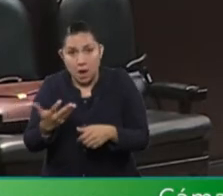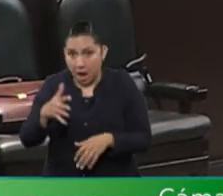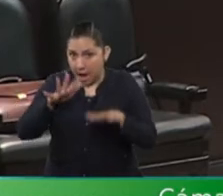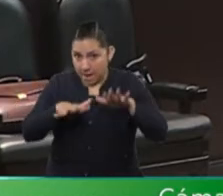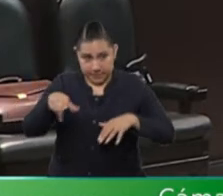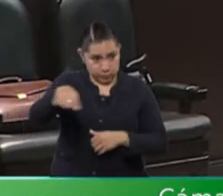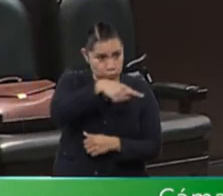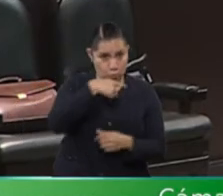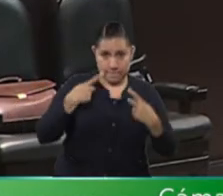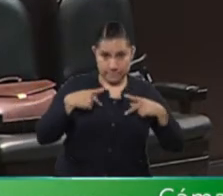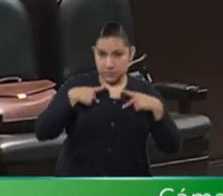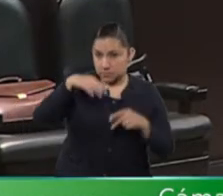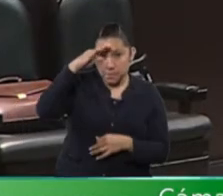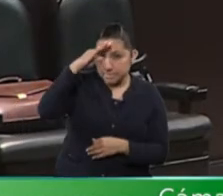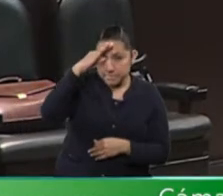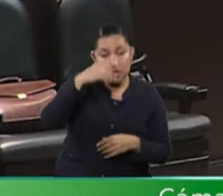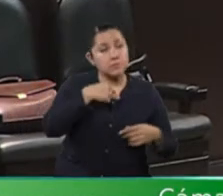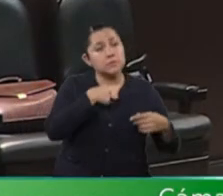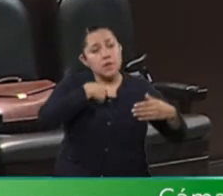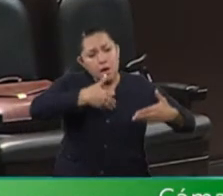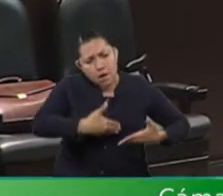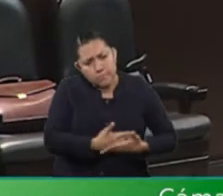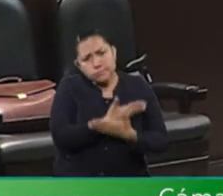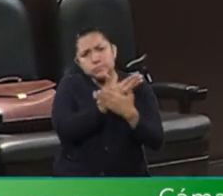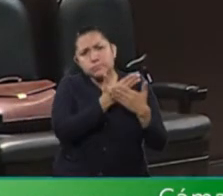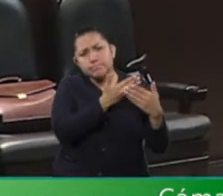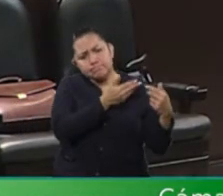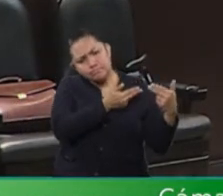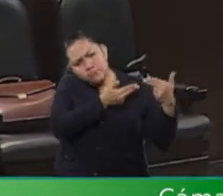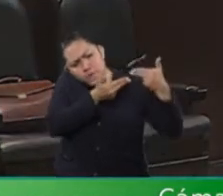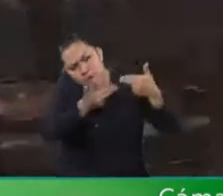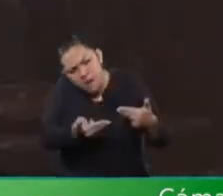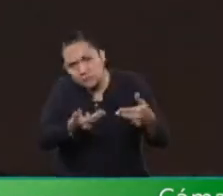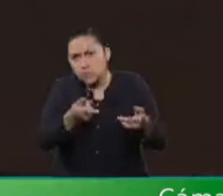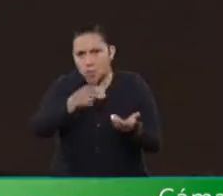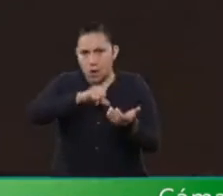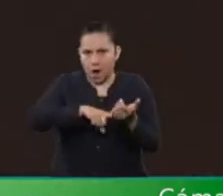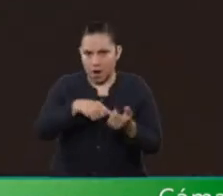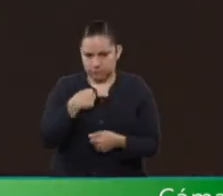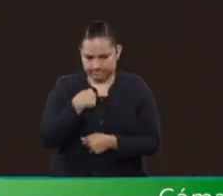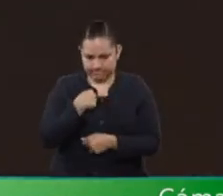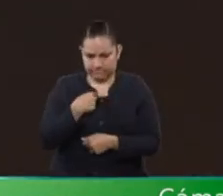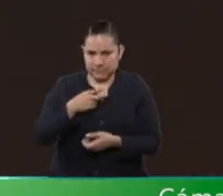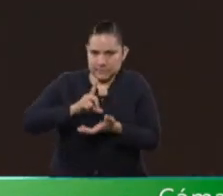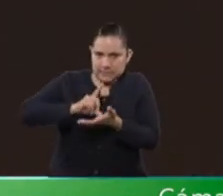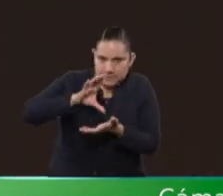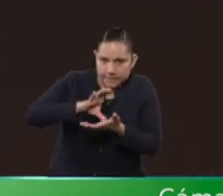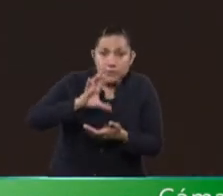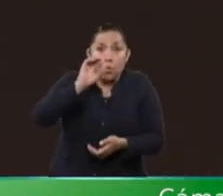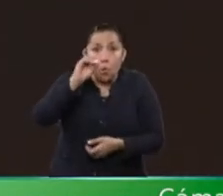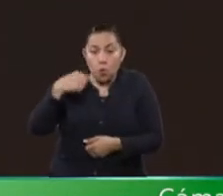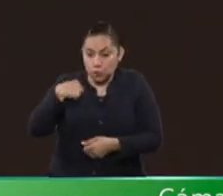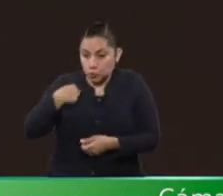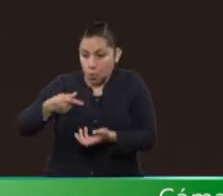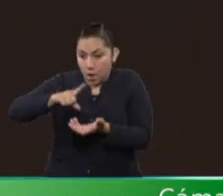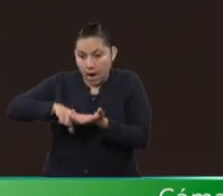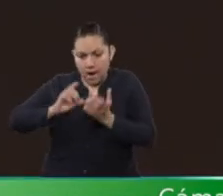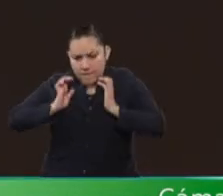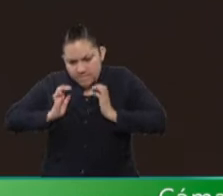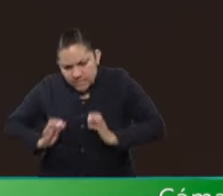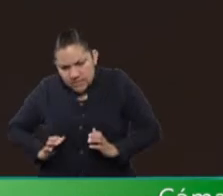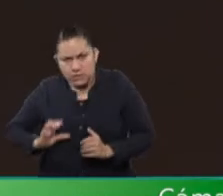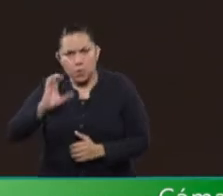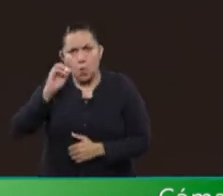tener un accidente o procrear familia que tenga algún tipo de padecimiento físico mental que no le permita tener un desarrollo social